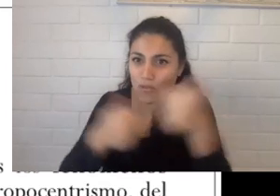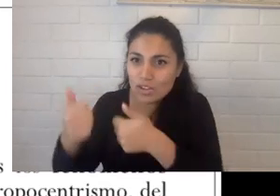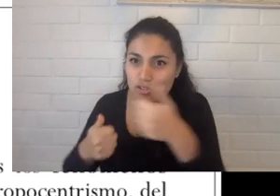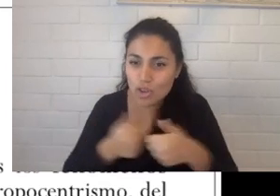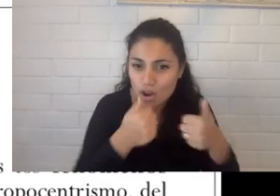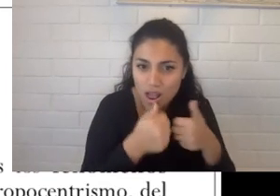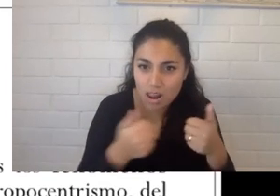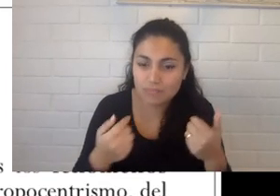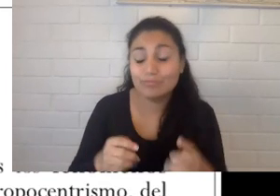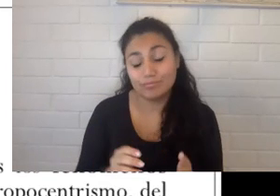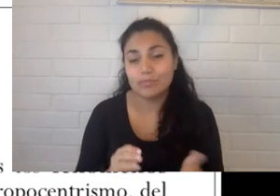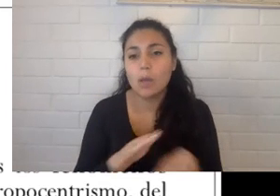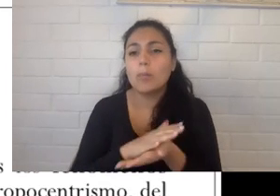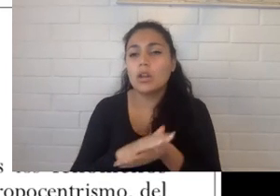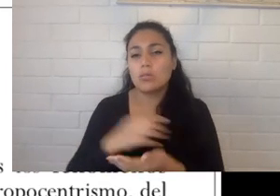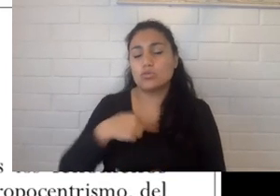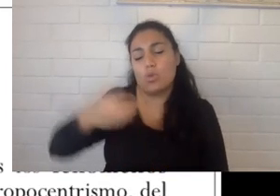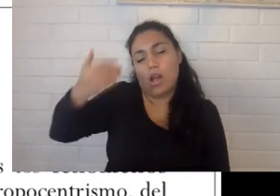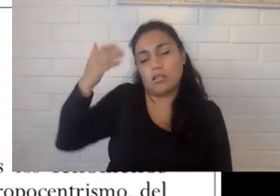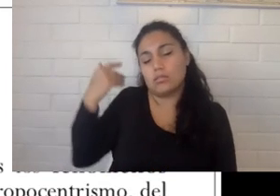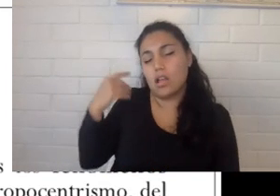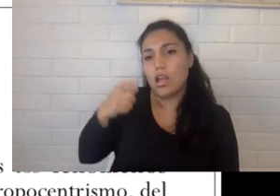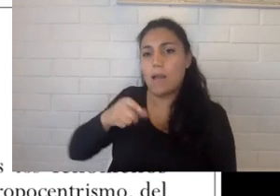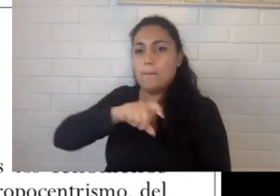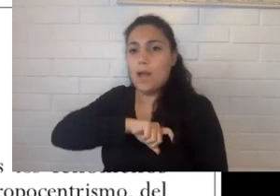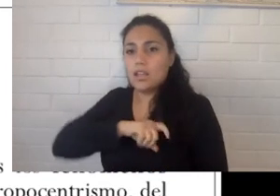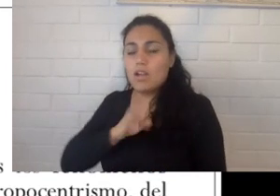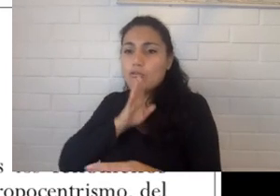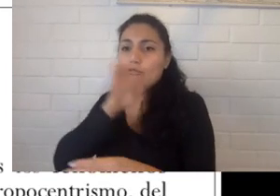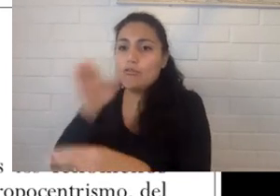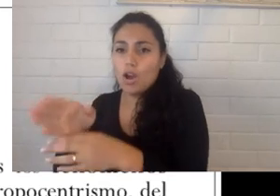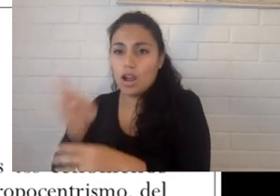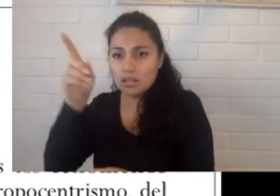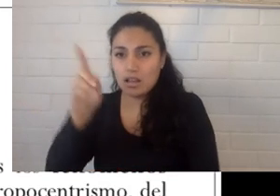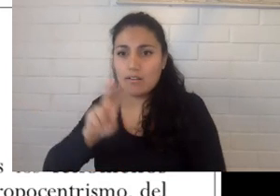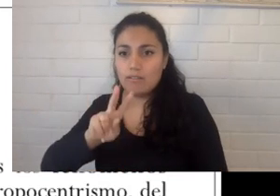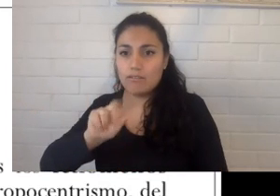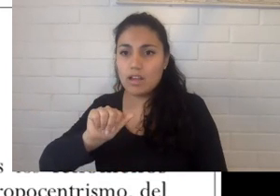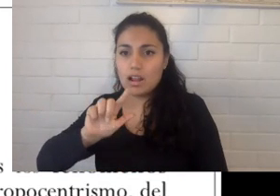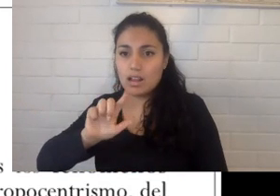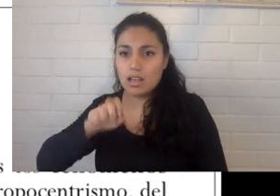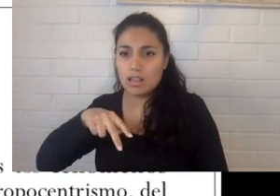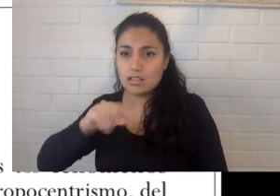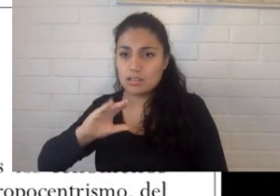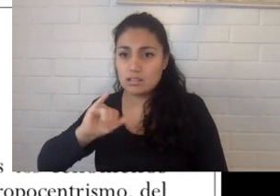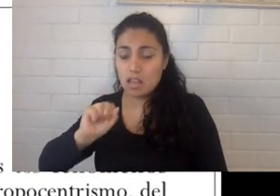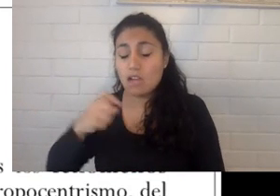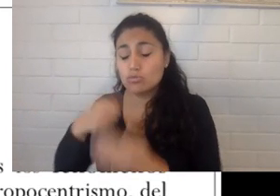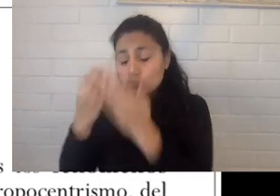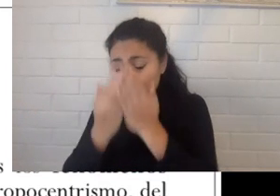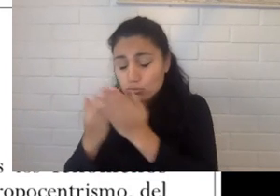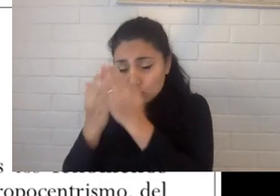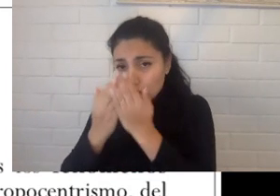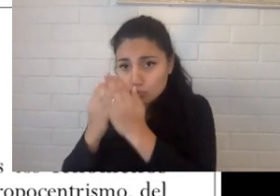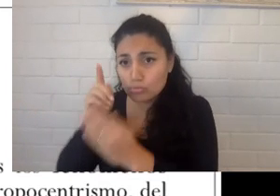en el Instituto de Biomecánica de Valencia, en España, en mi pasantía por el instituto, yo tenía compañeros que iban desde médicos